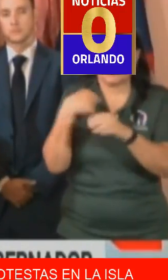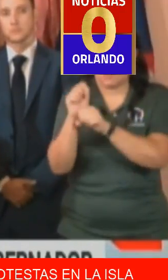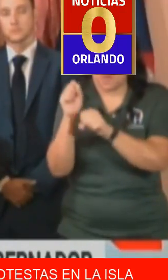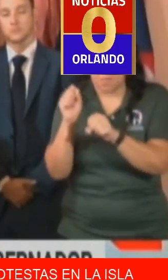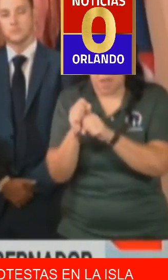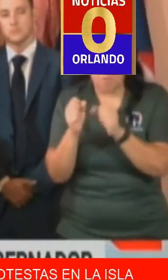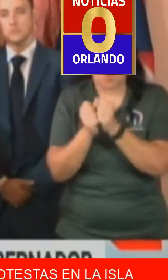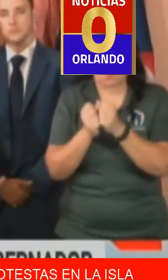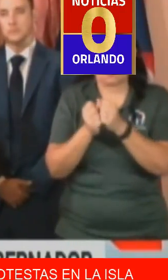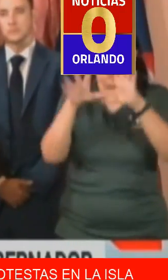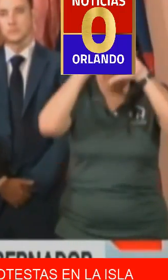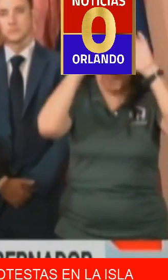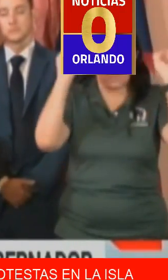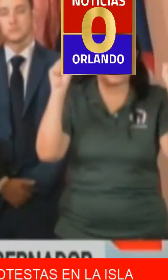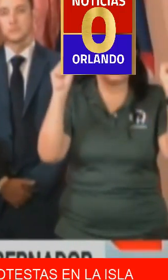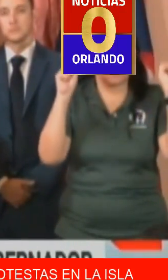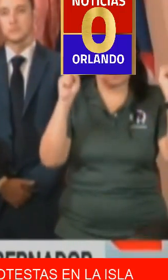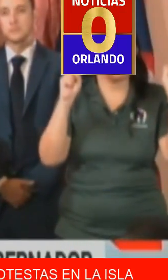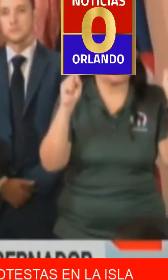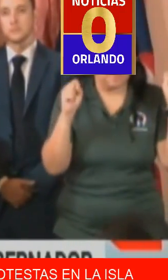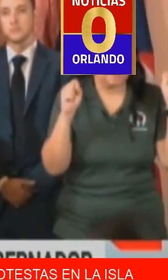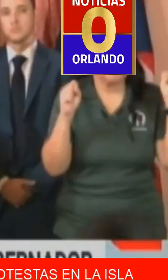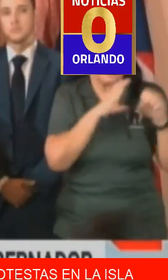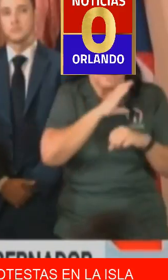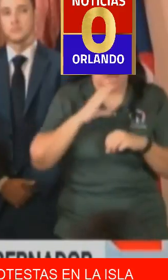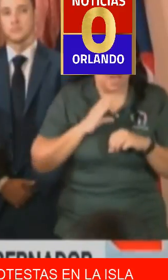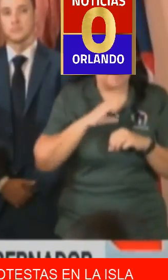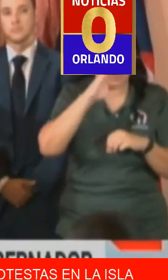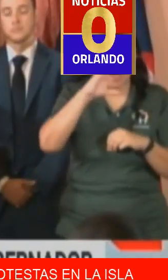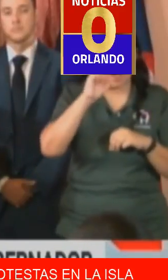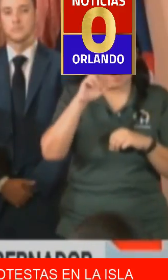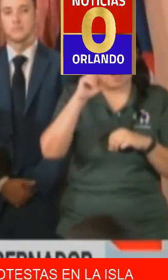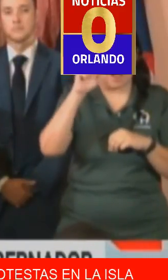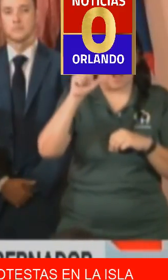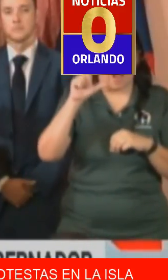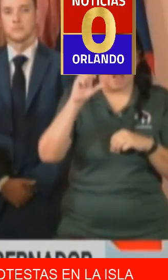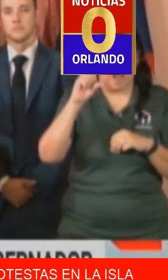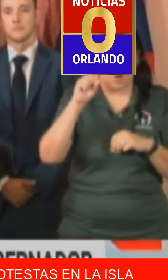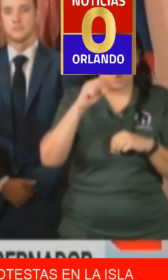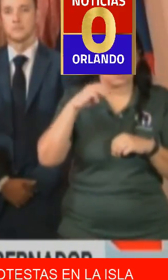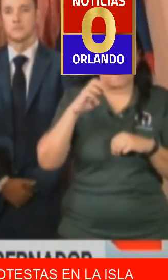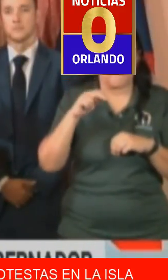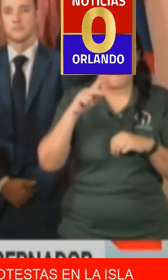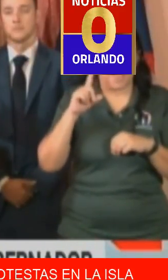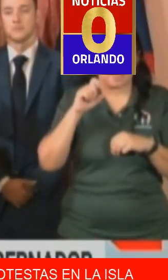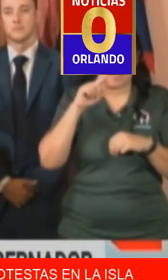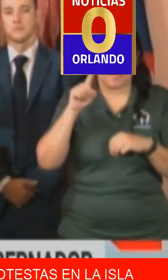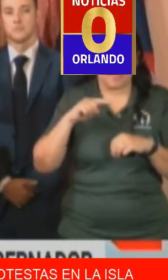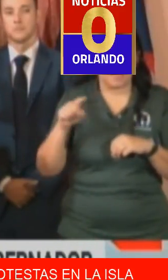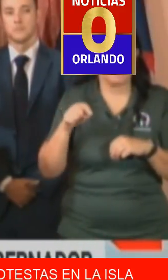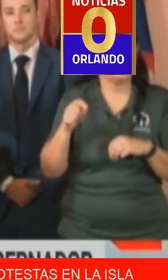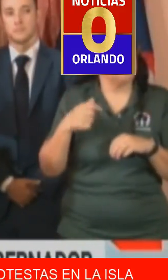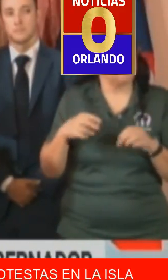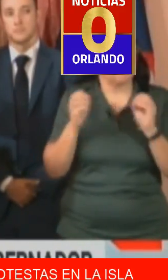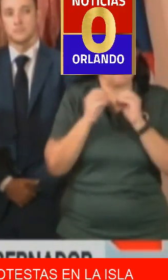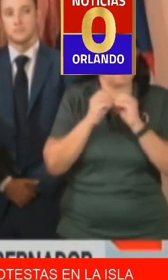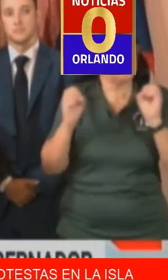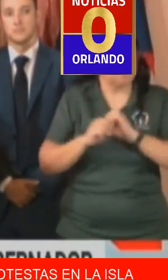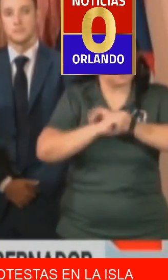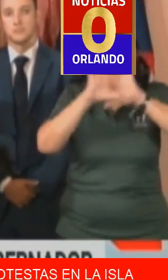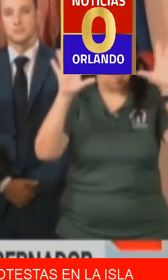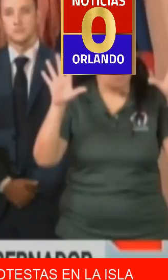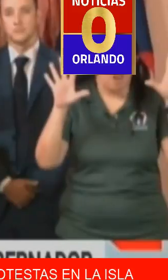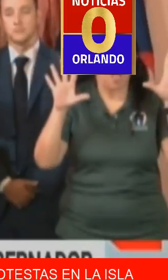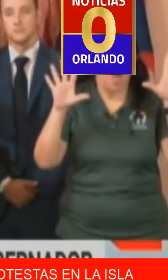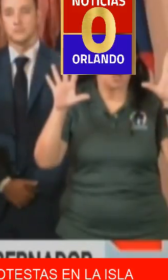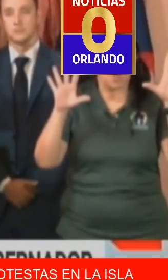trabajamos con el presidente de la Cámara, Carlos Johnny Méndez, pero que va a proveer mayor claridad, mayor uniformidad